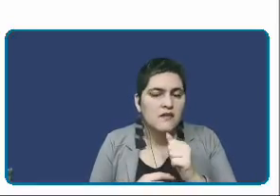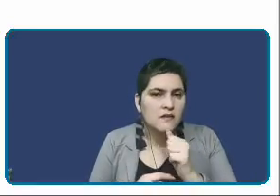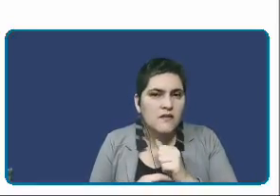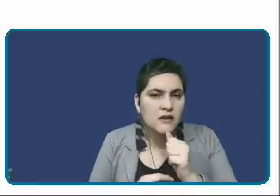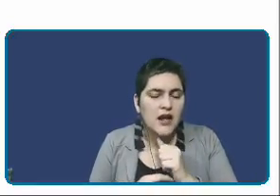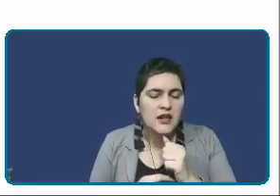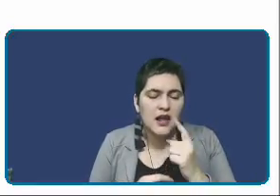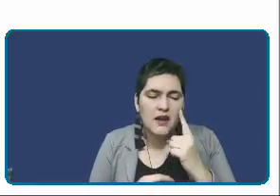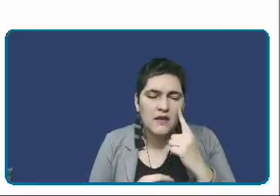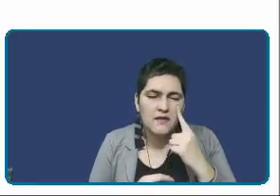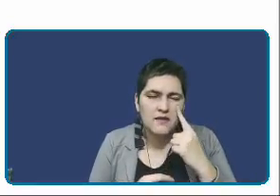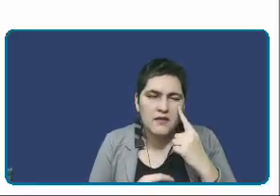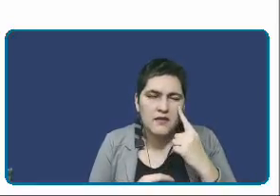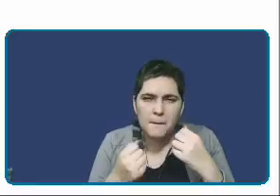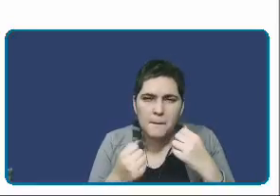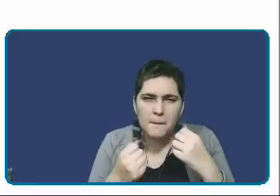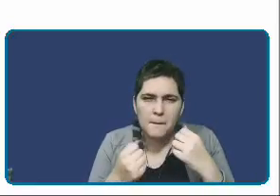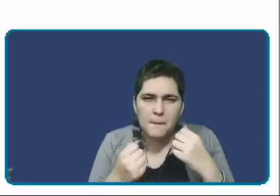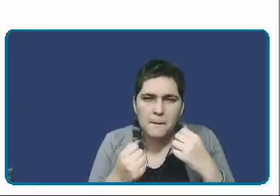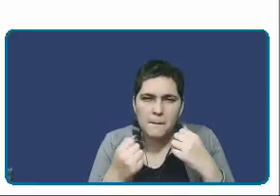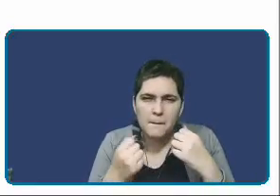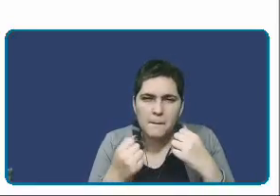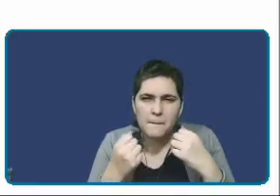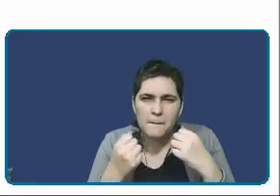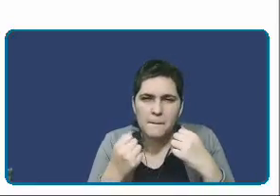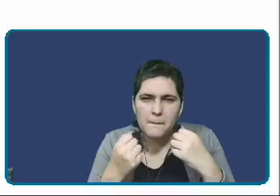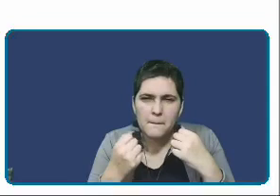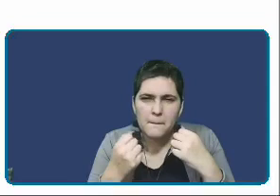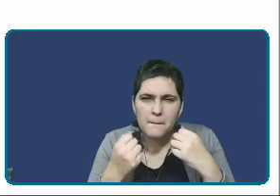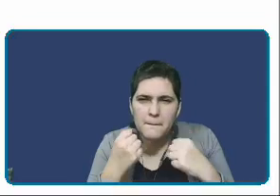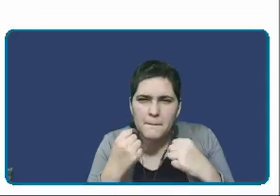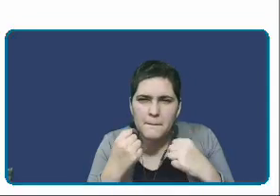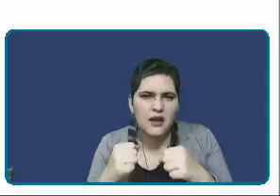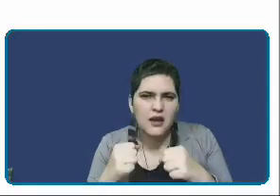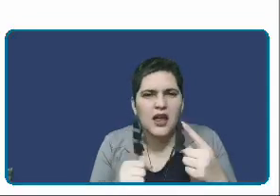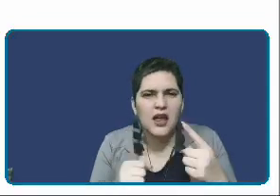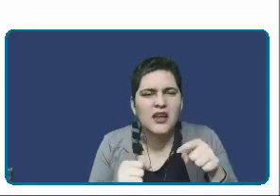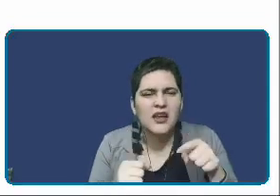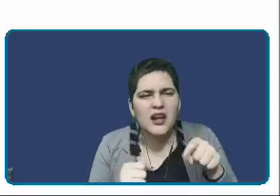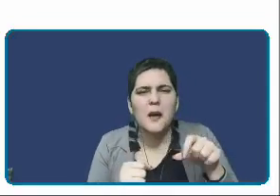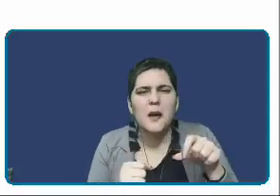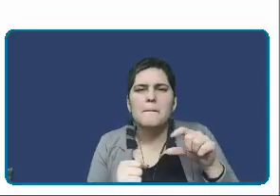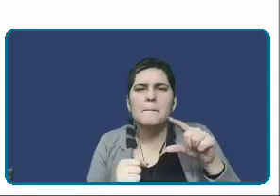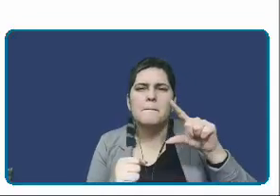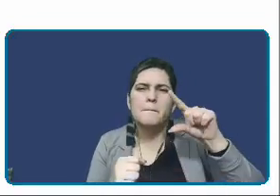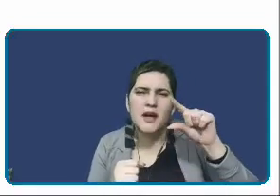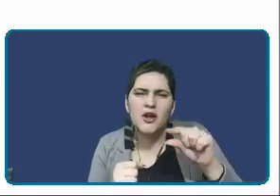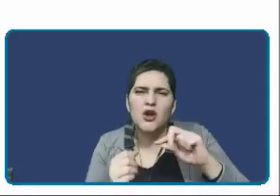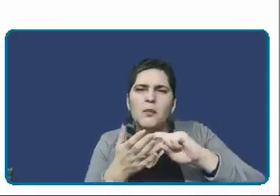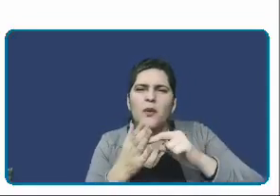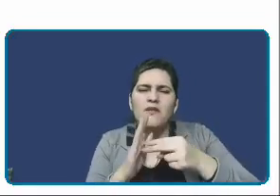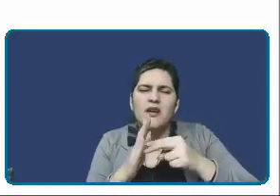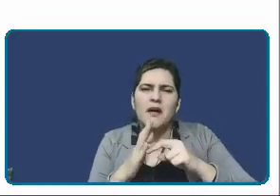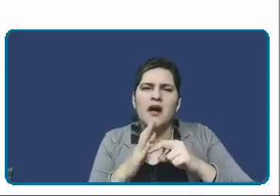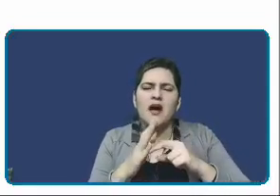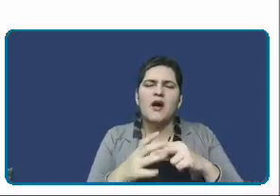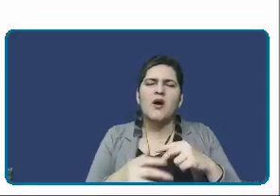de que qué es lo que voy a tratar de esta disregulación para que disminuya el síntoma digestivo o el síntoma de la